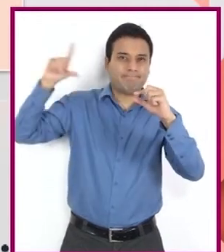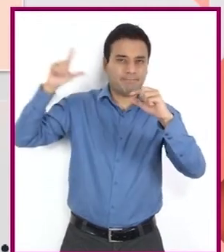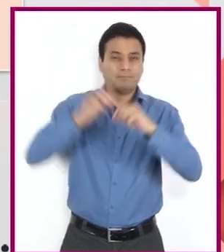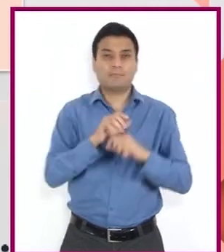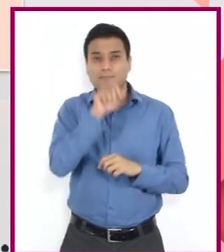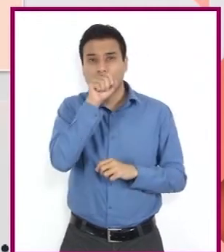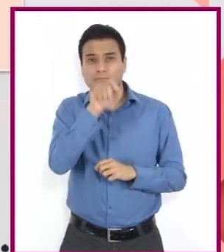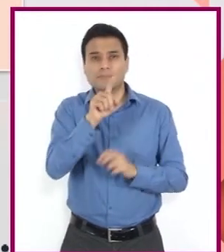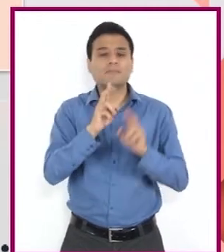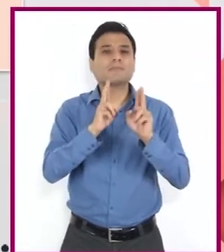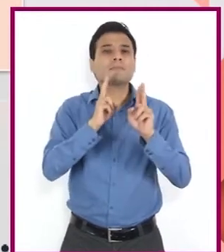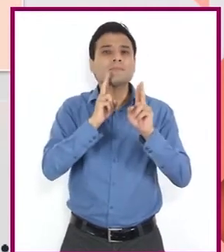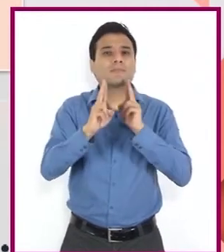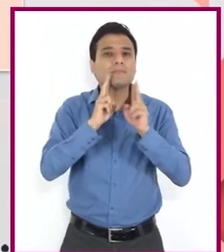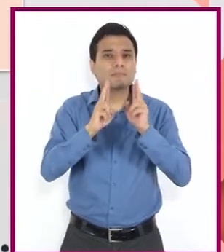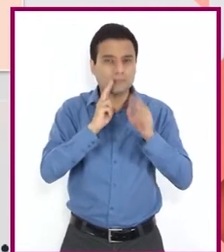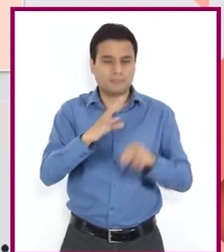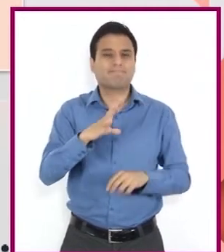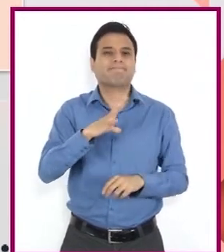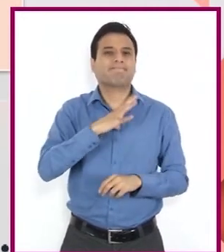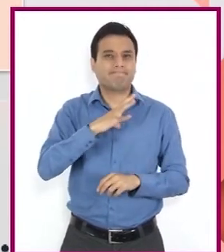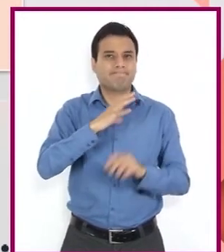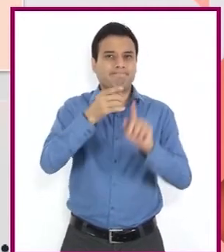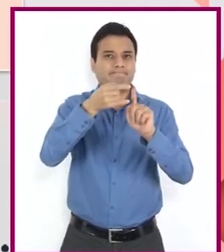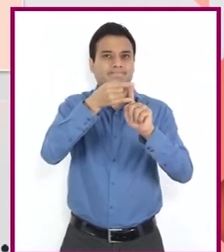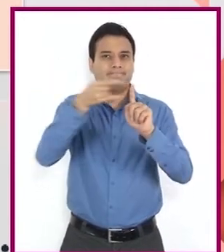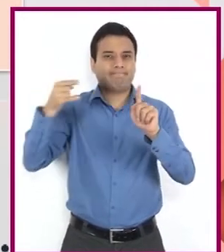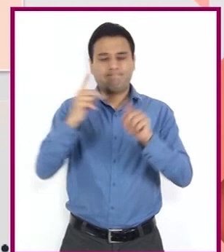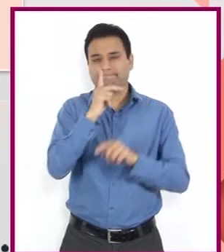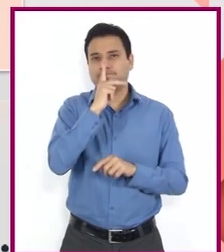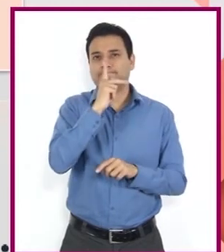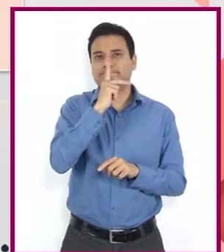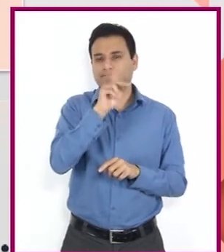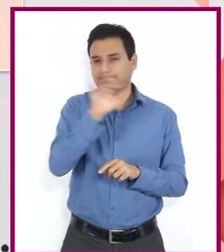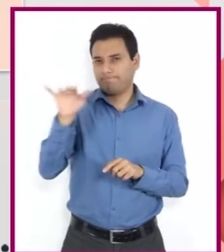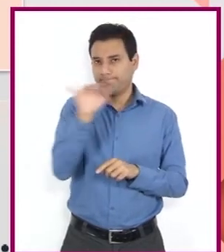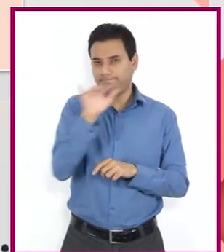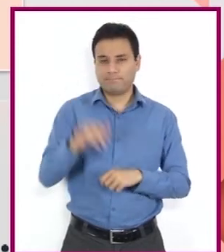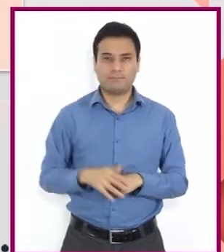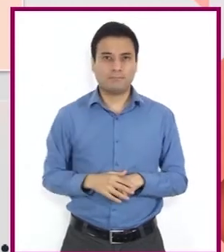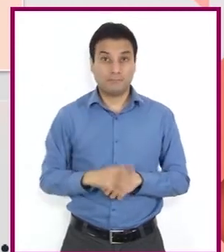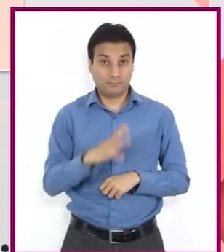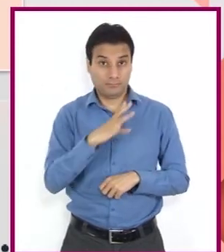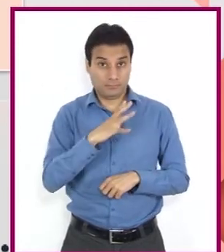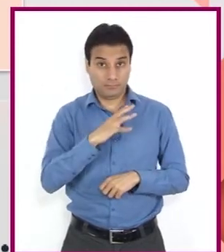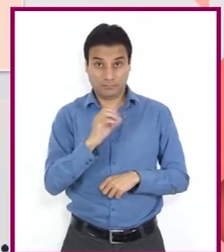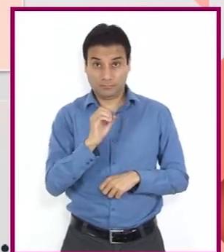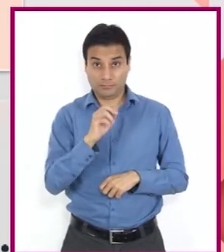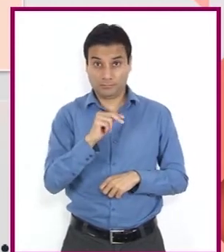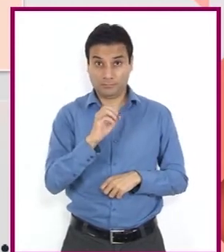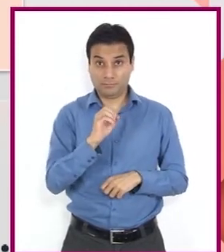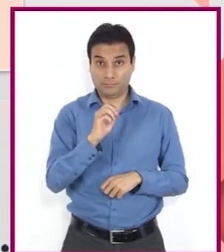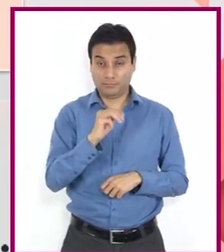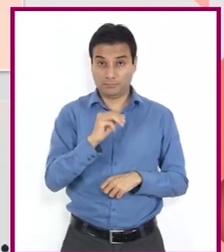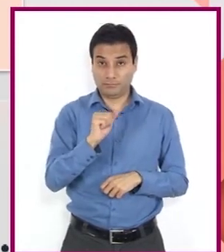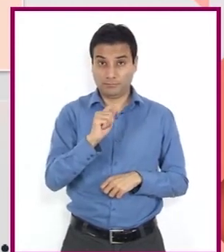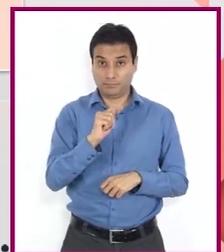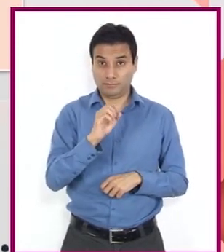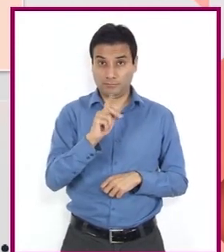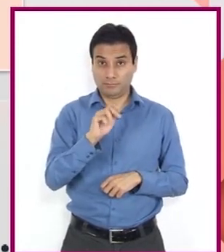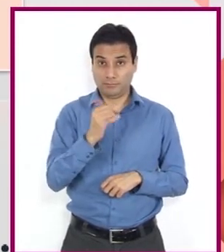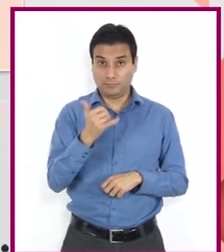narrador en cartelas. ¿Hay onomatopeyas? ¿Qué significan?